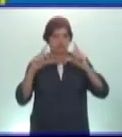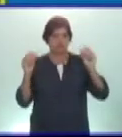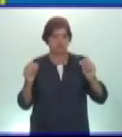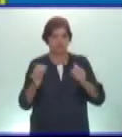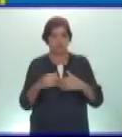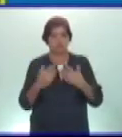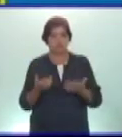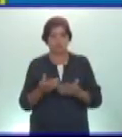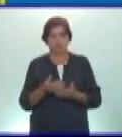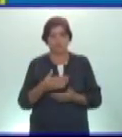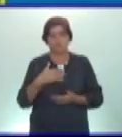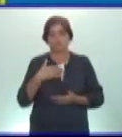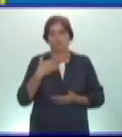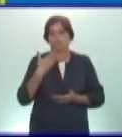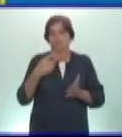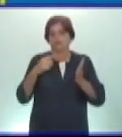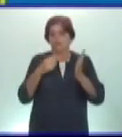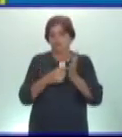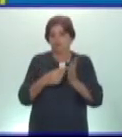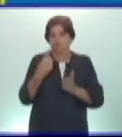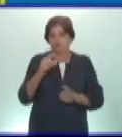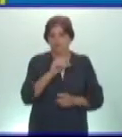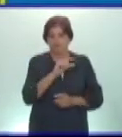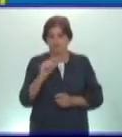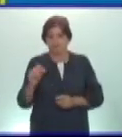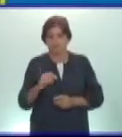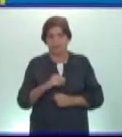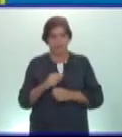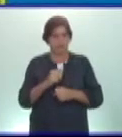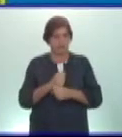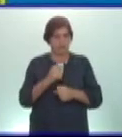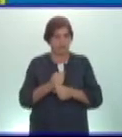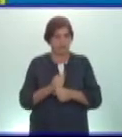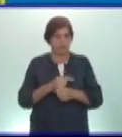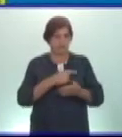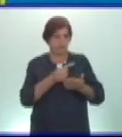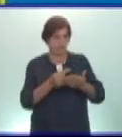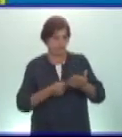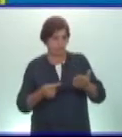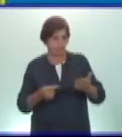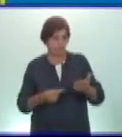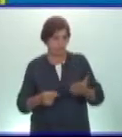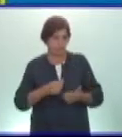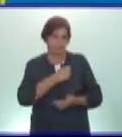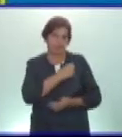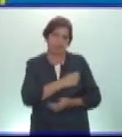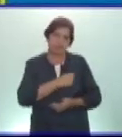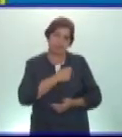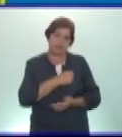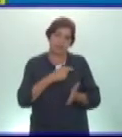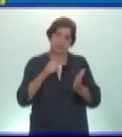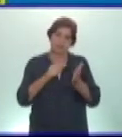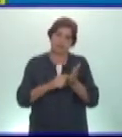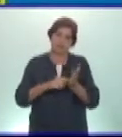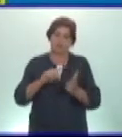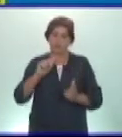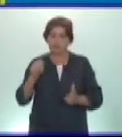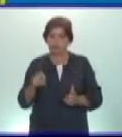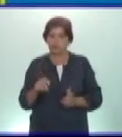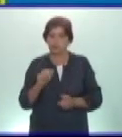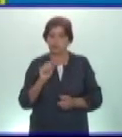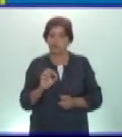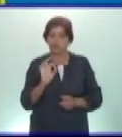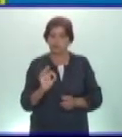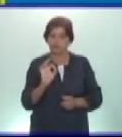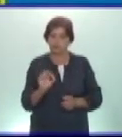primera oración, la labor del escritor, el amor entre el punto y la coma o la presencia de los 2 puntos.